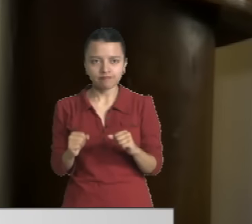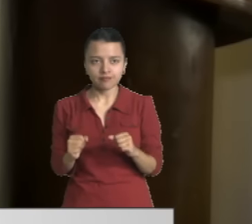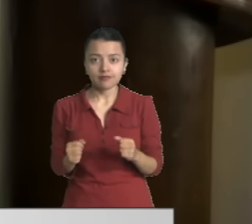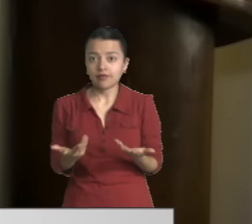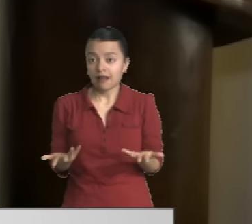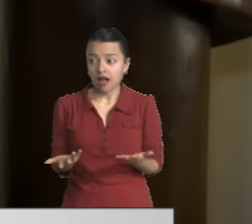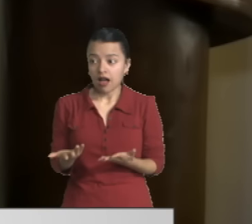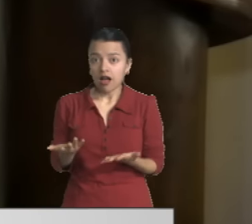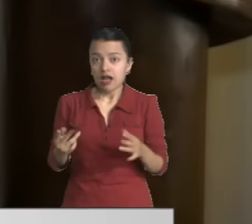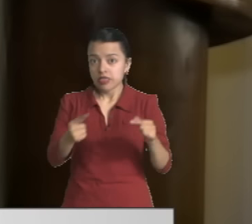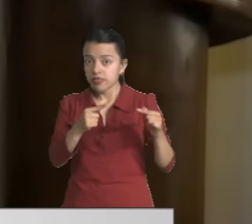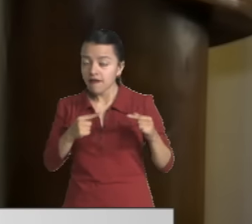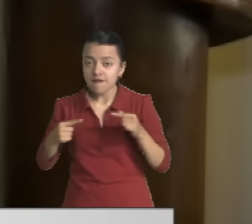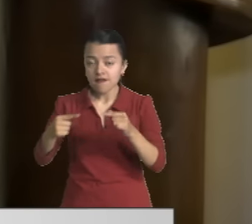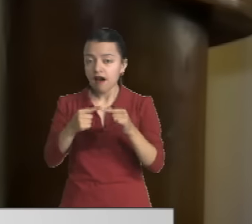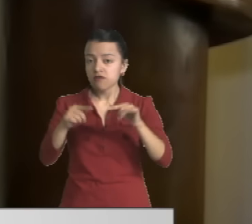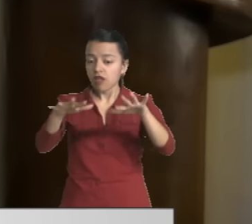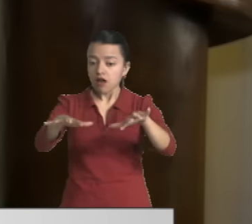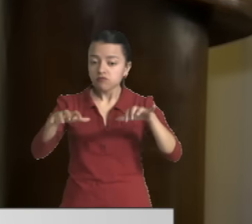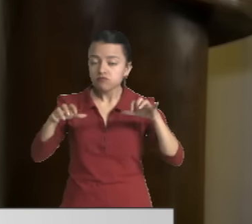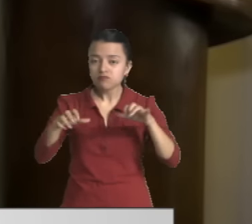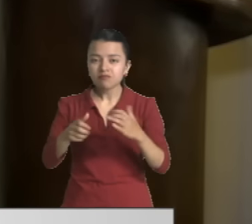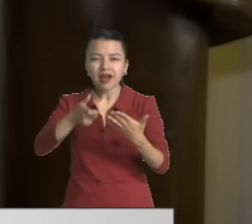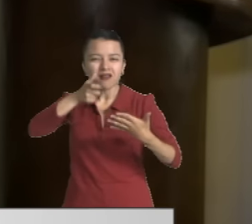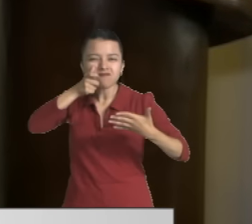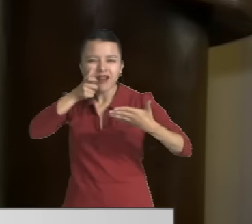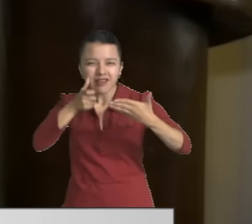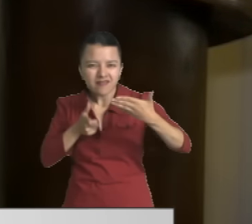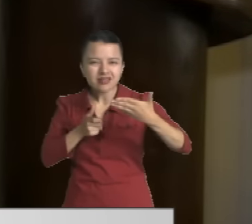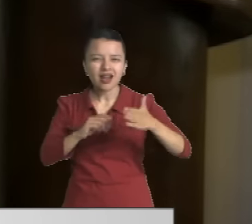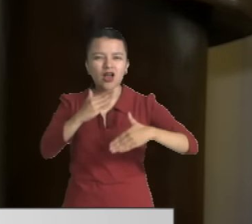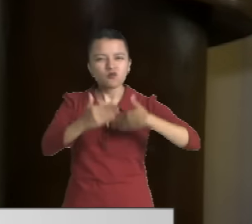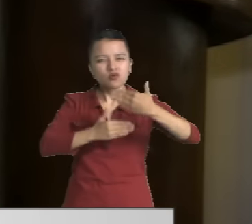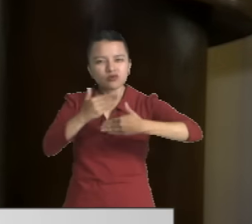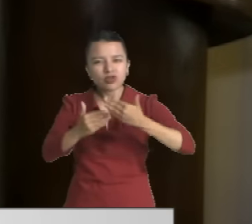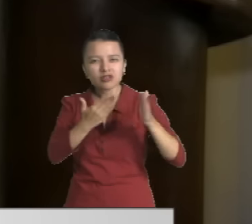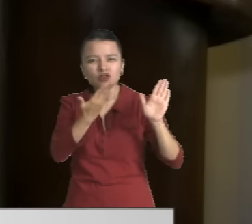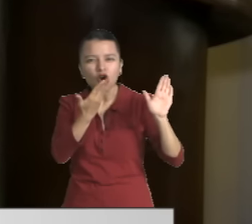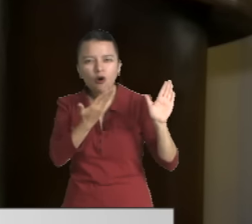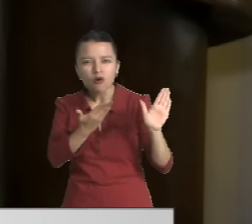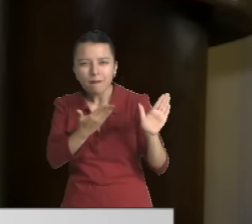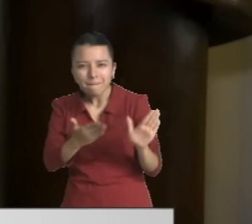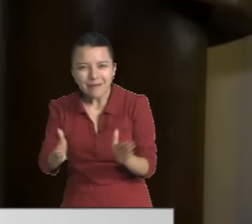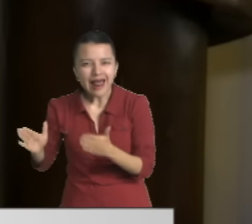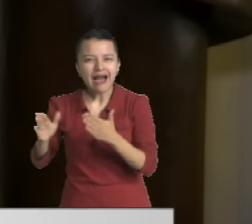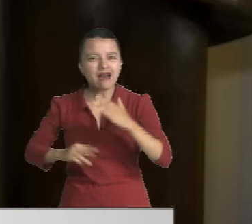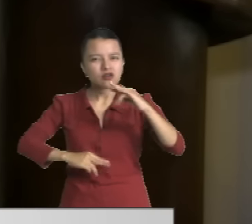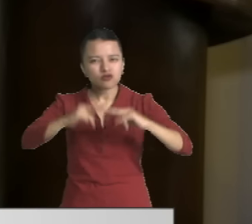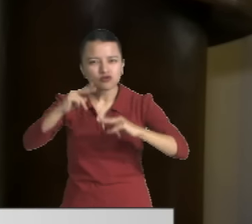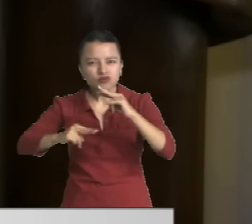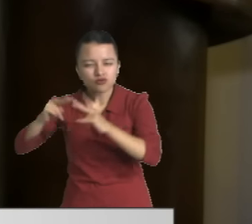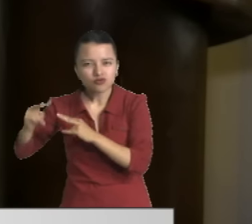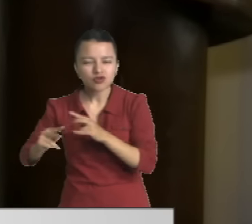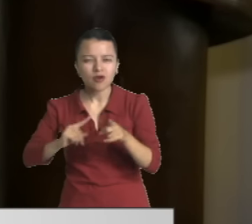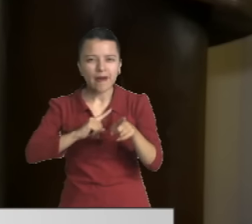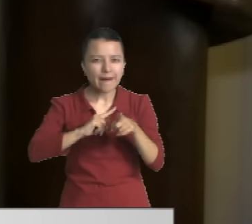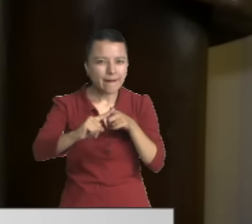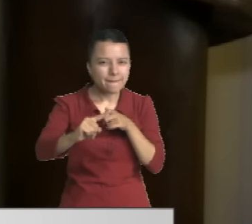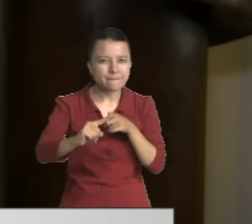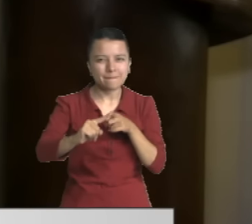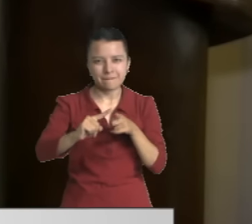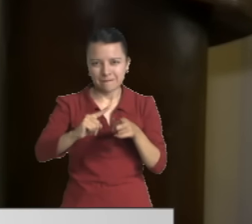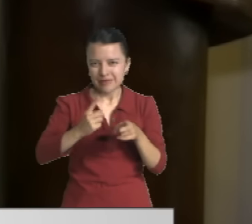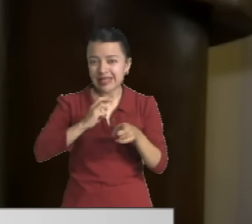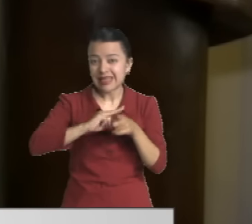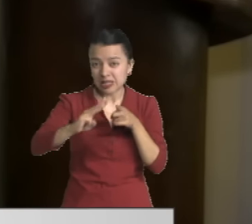un debate en plenaria para verificar el avance de la obra más importante de Colombia. Hablamos de la primera línea del metro de